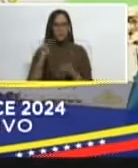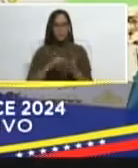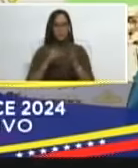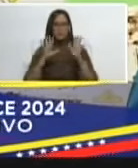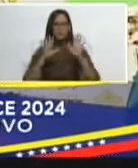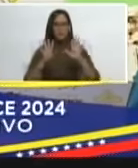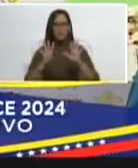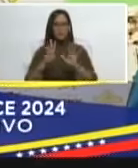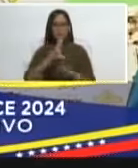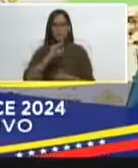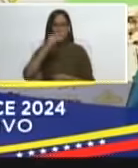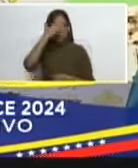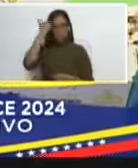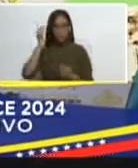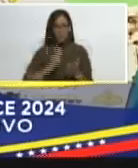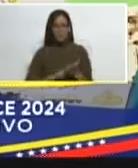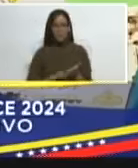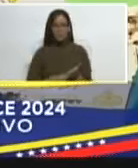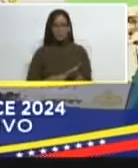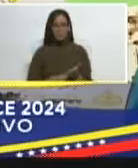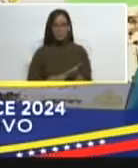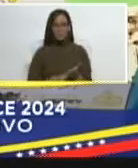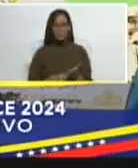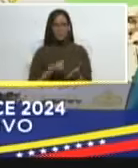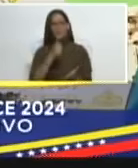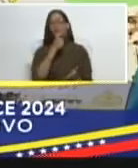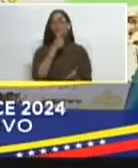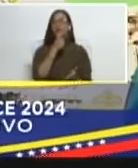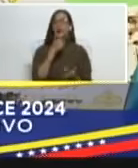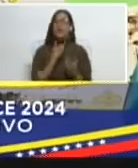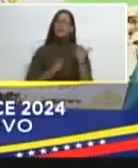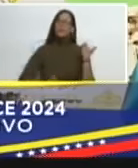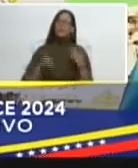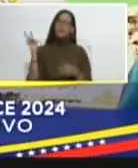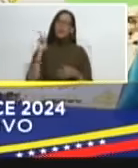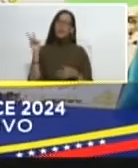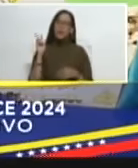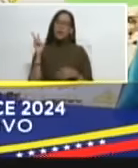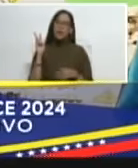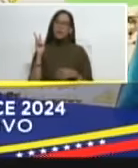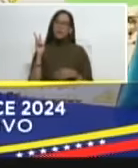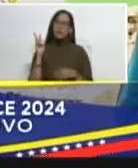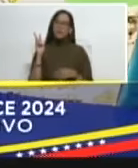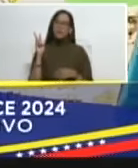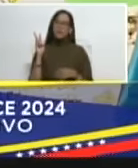2019, no se les olvida, ¿verdad? ¿Quién era el presidente de Venezuela?